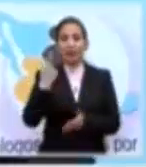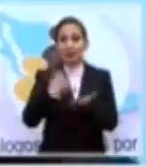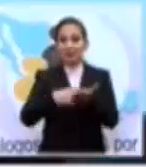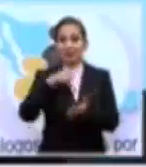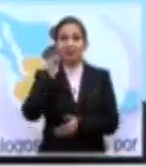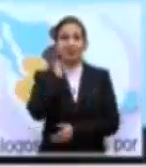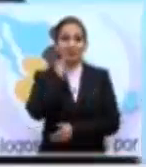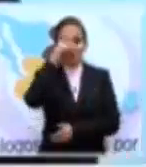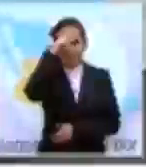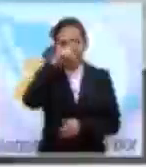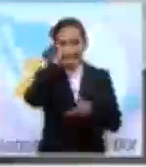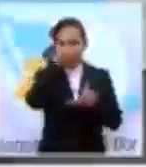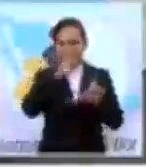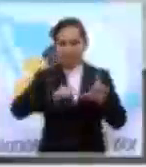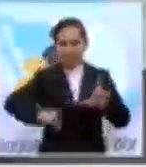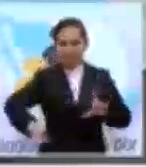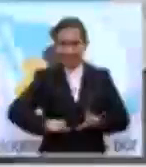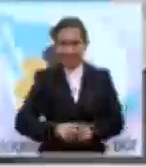de la República.